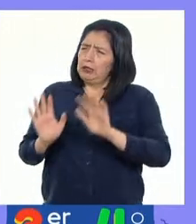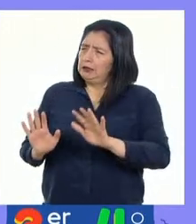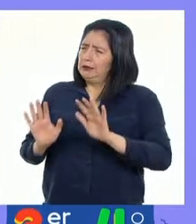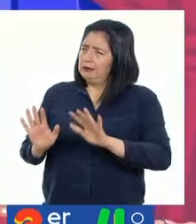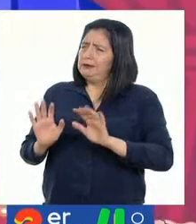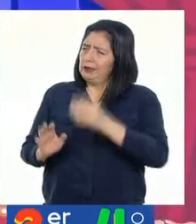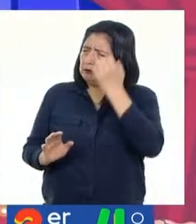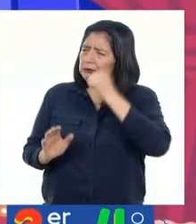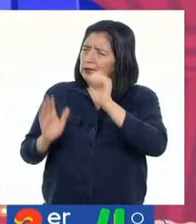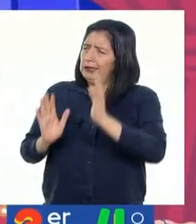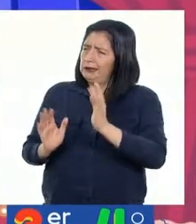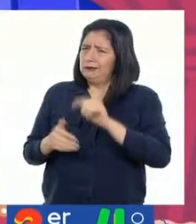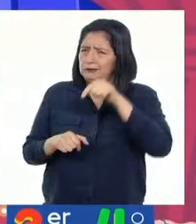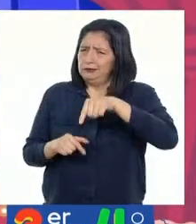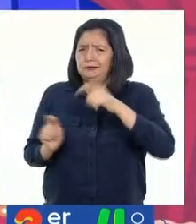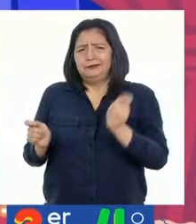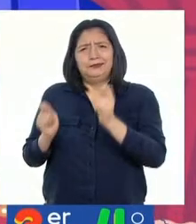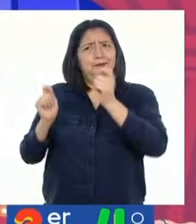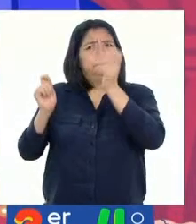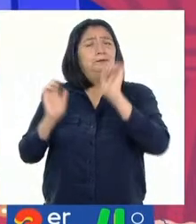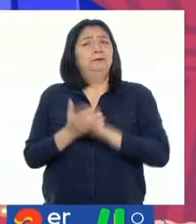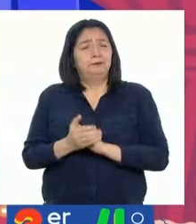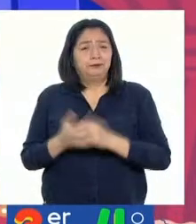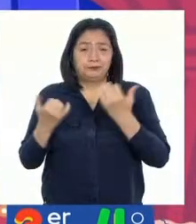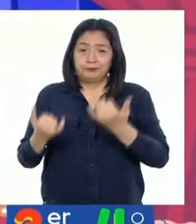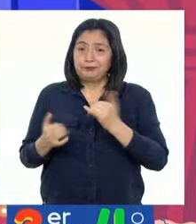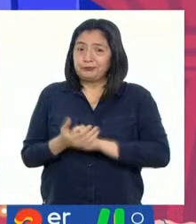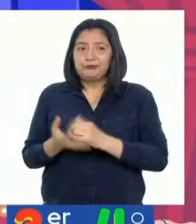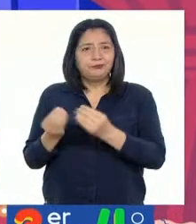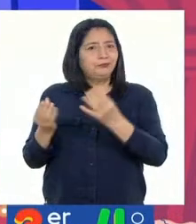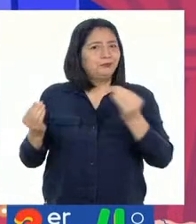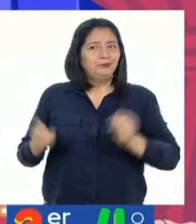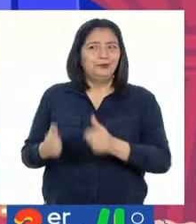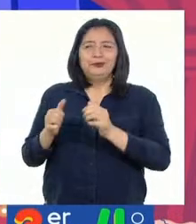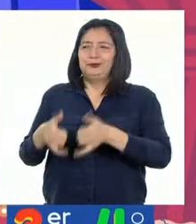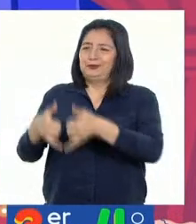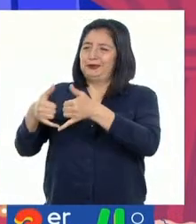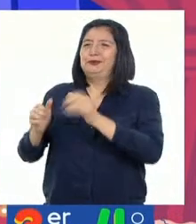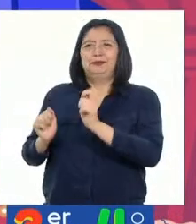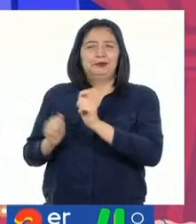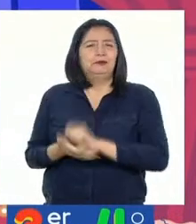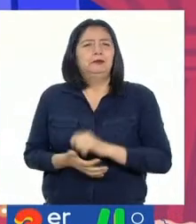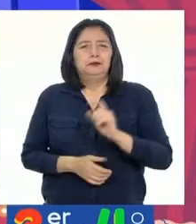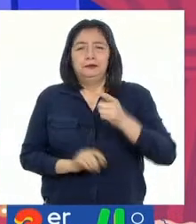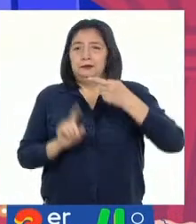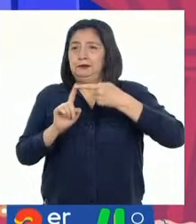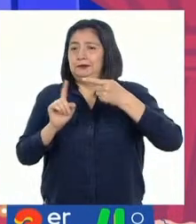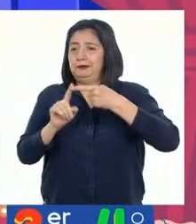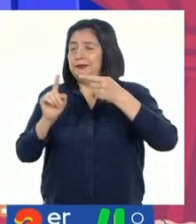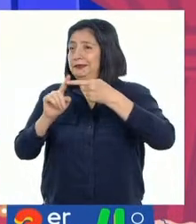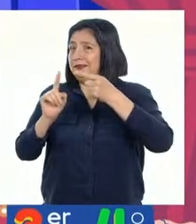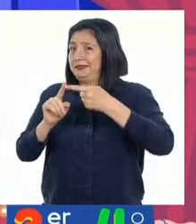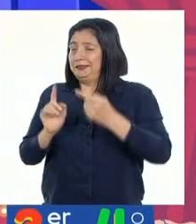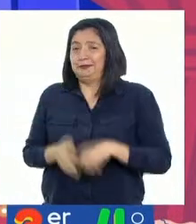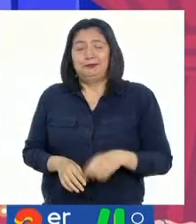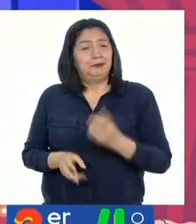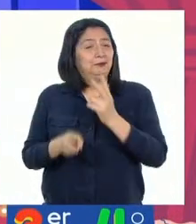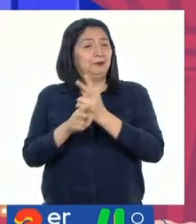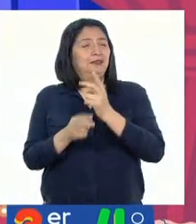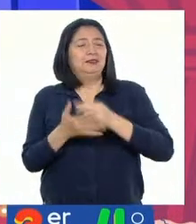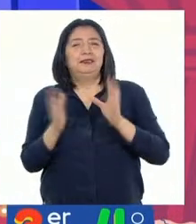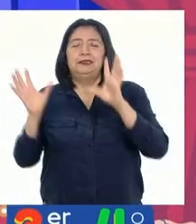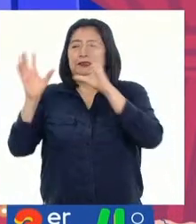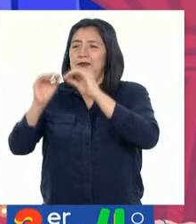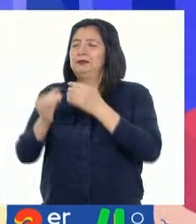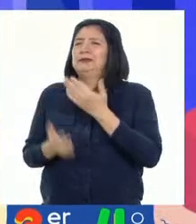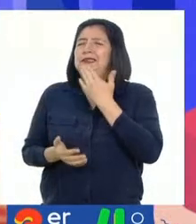Tranquilo, viajerito. Esta es una celebración. Hoy tenemos bastantes premios. La primera bizcacha de oro de la noche es para